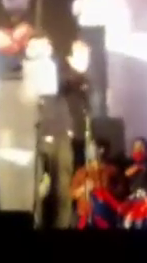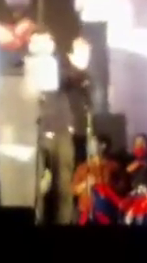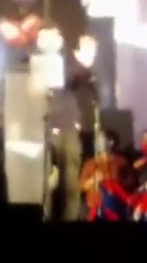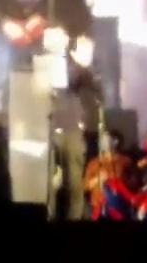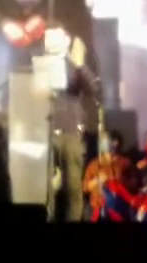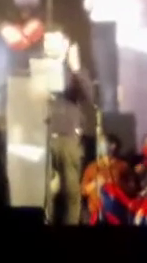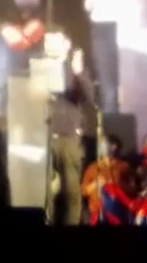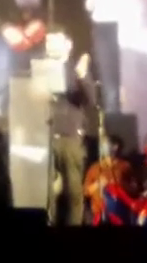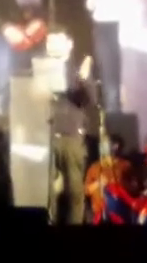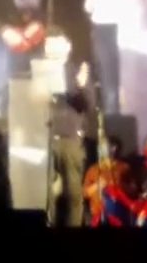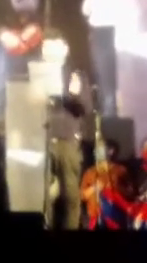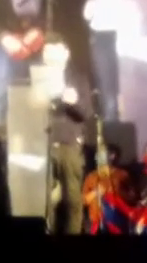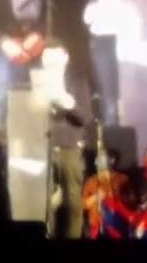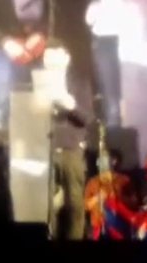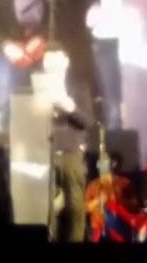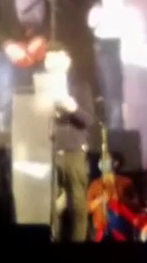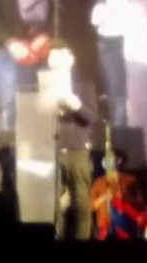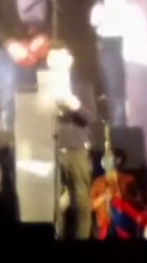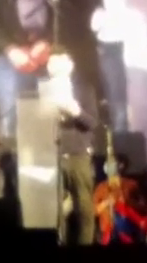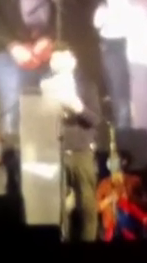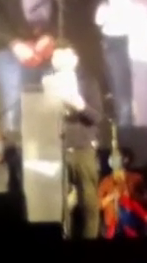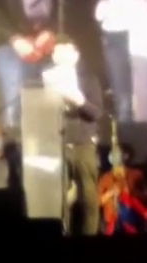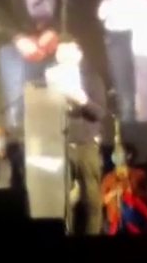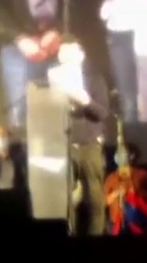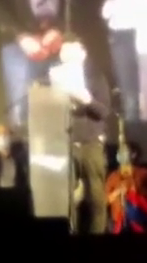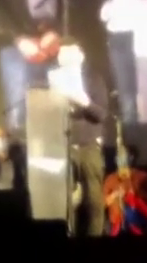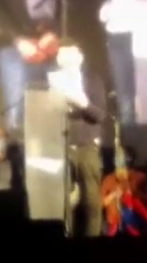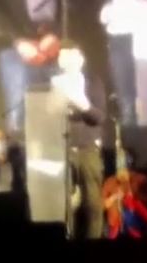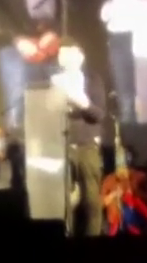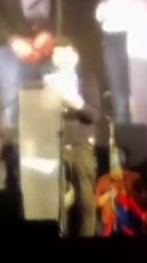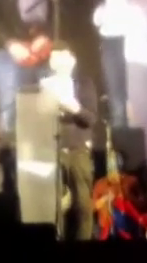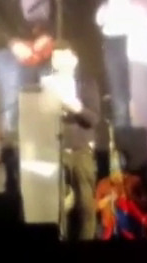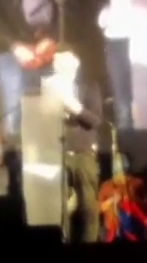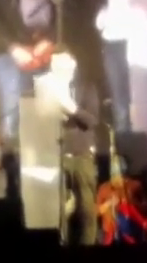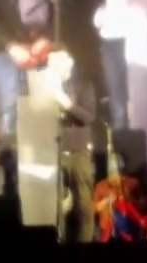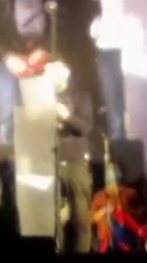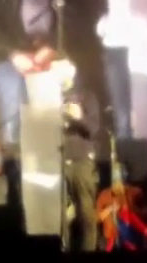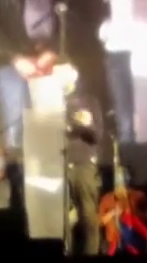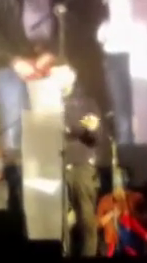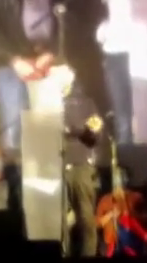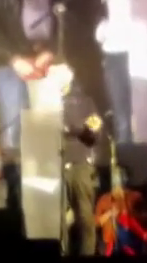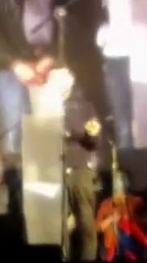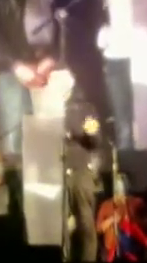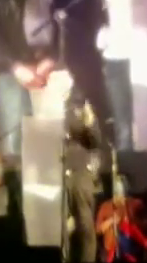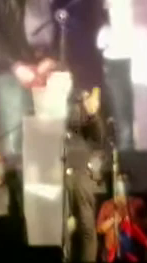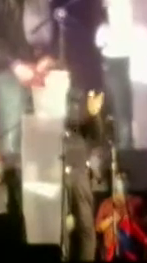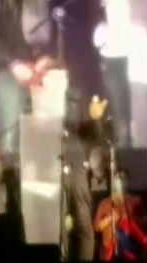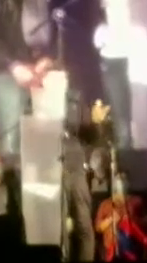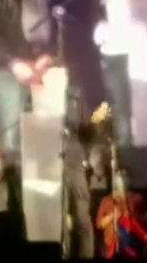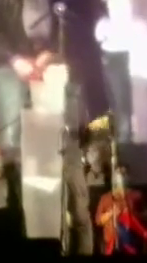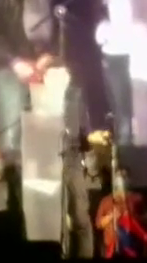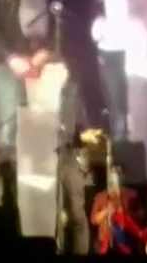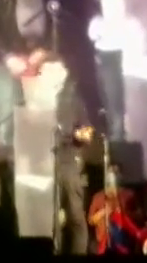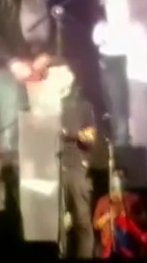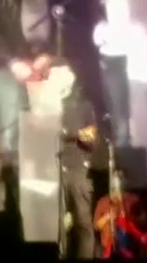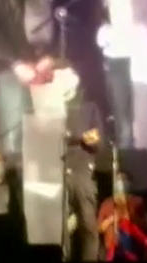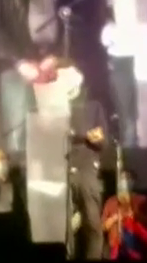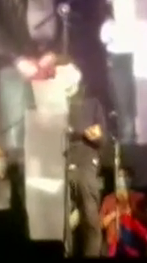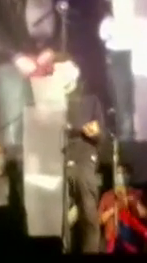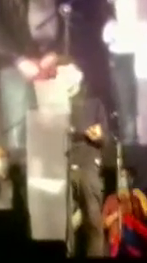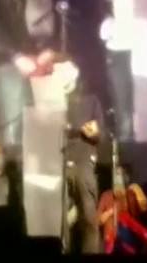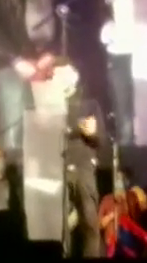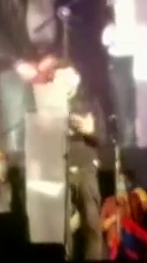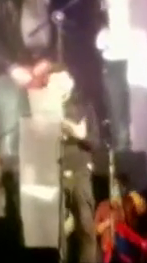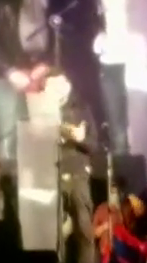distintos partidos políticos con representación parlamentaria que se aprobara una suspensión del plazo para la entrega de las firmas mientras esa norma